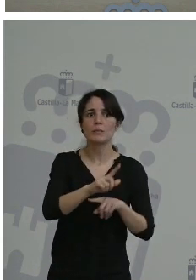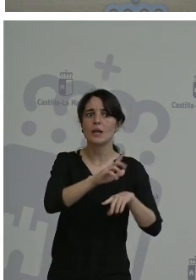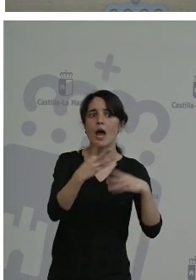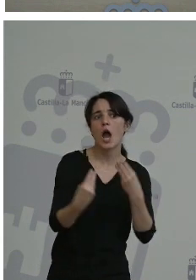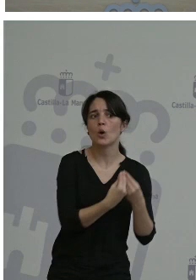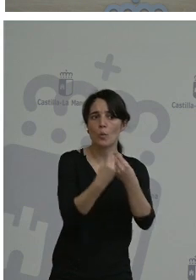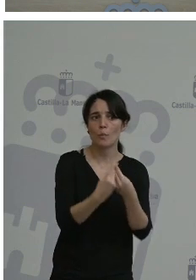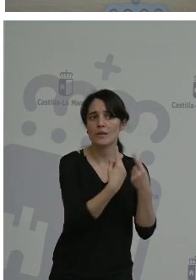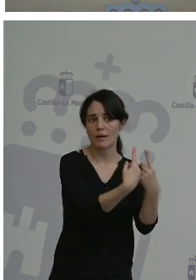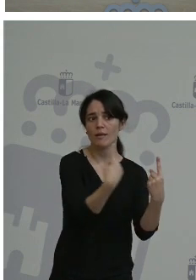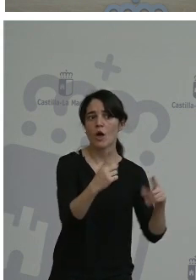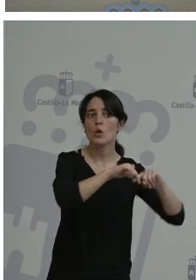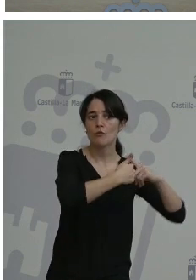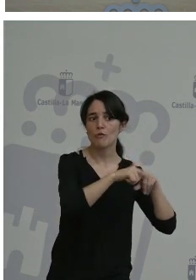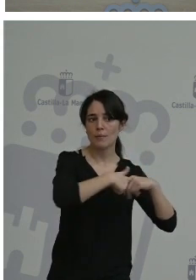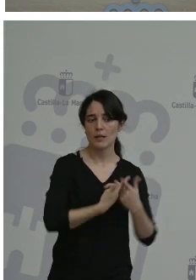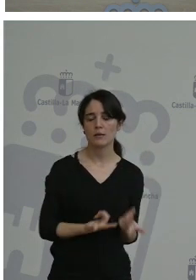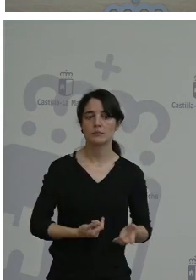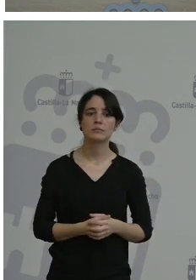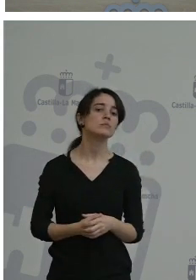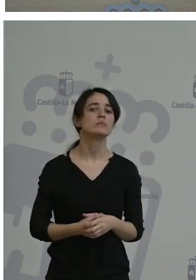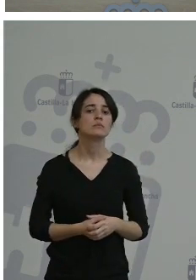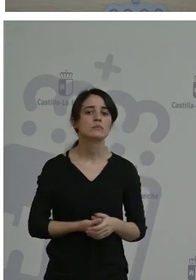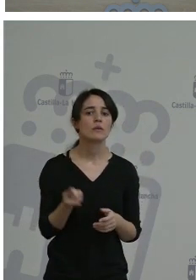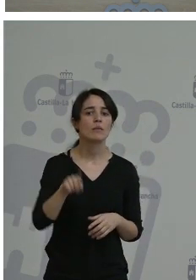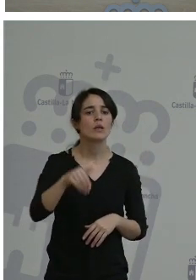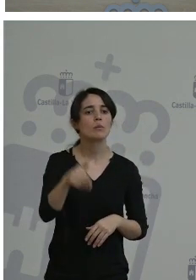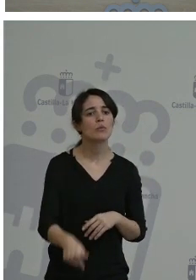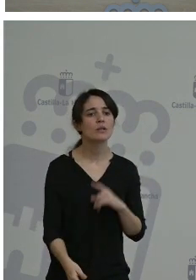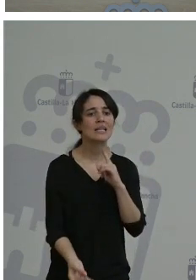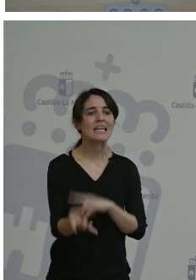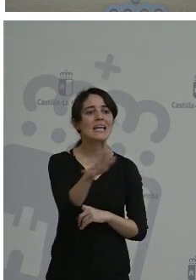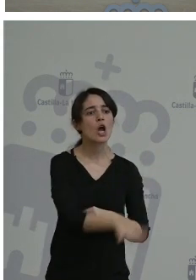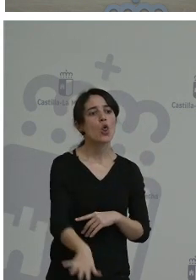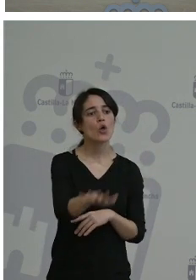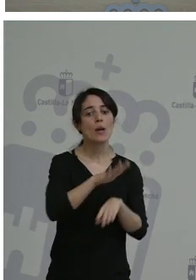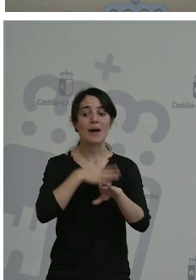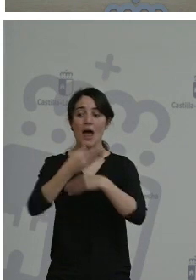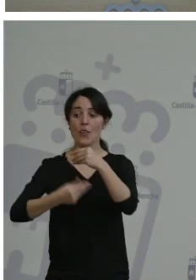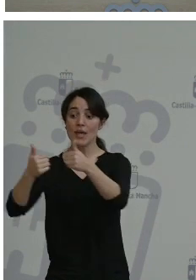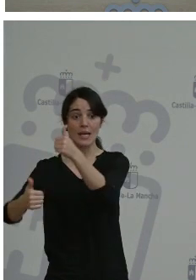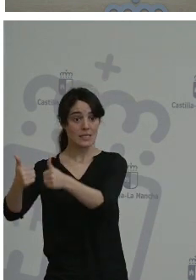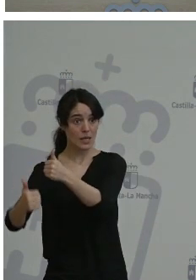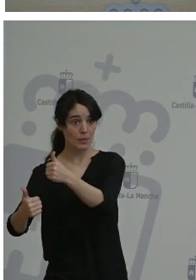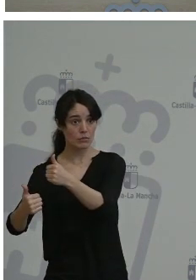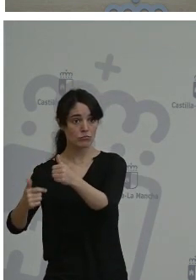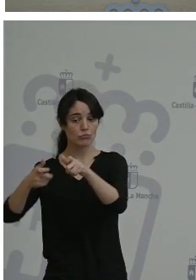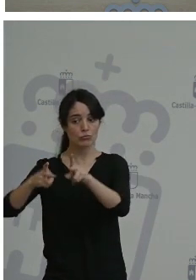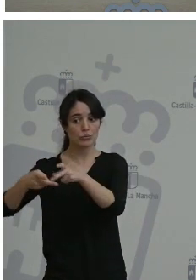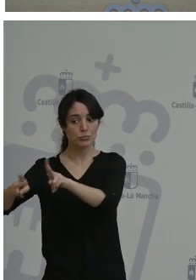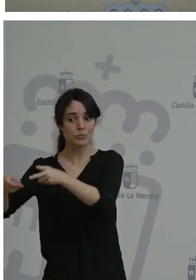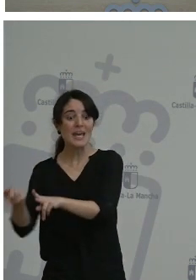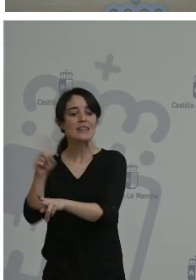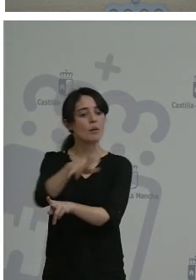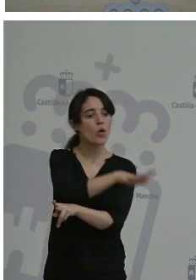Es importante que tengamos definidos unas zonas para la realización de los exámenes, pero también unas zonas de espera